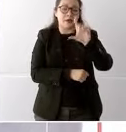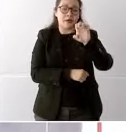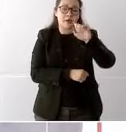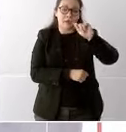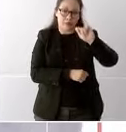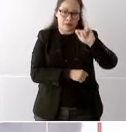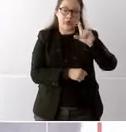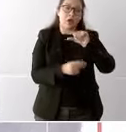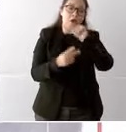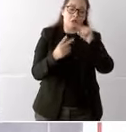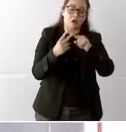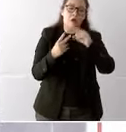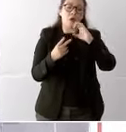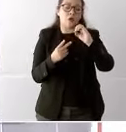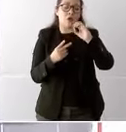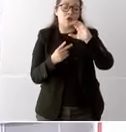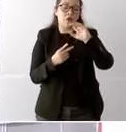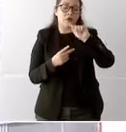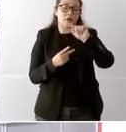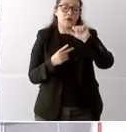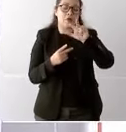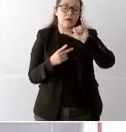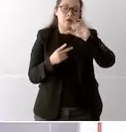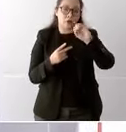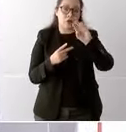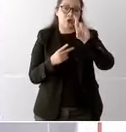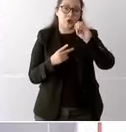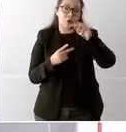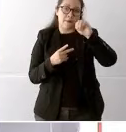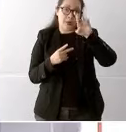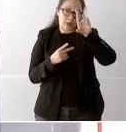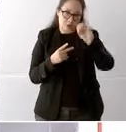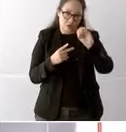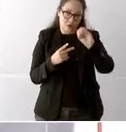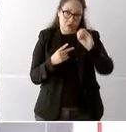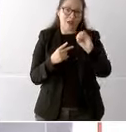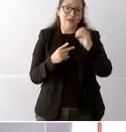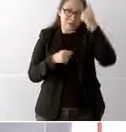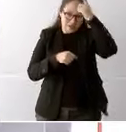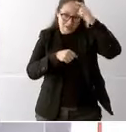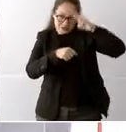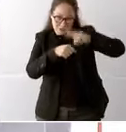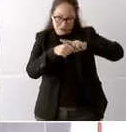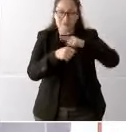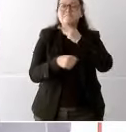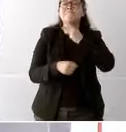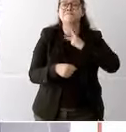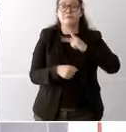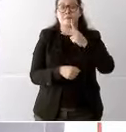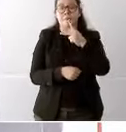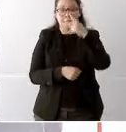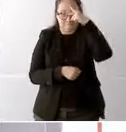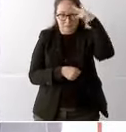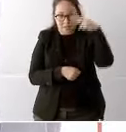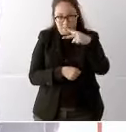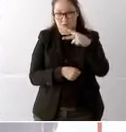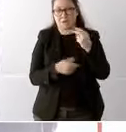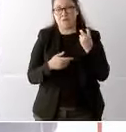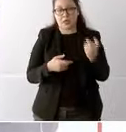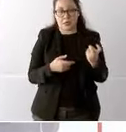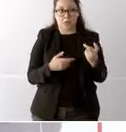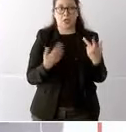con Octavio Romero Oropesa, director de Pemex, que es